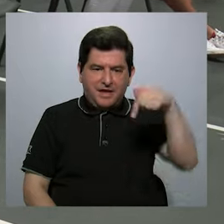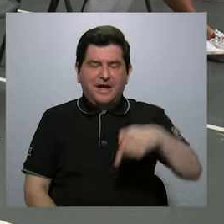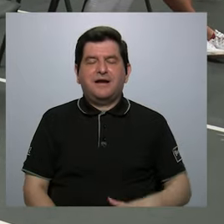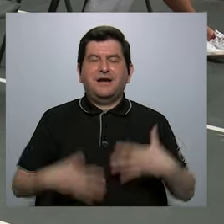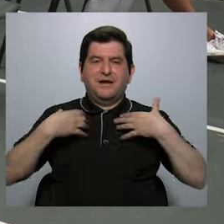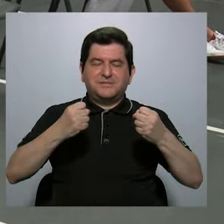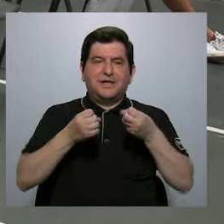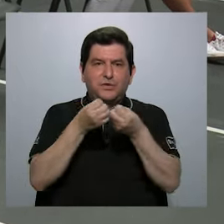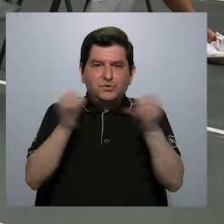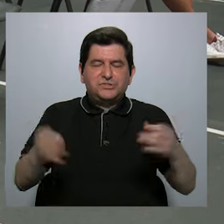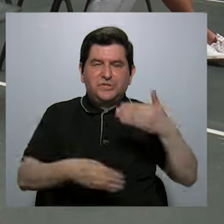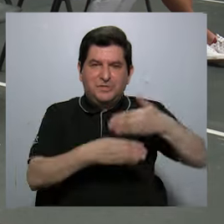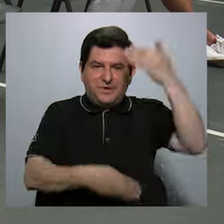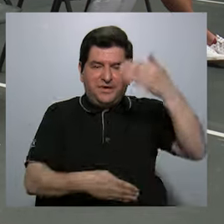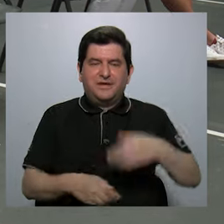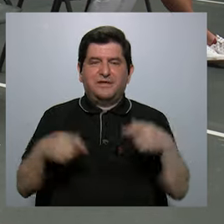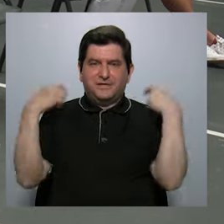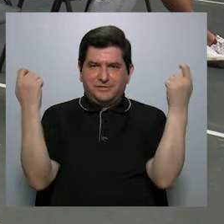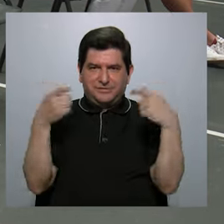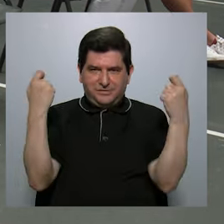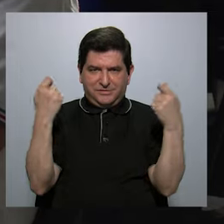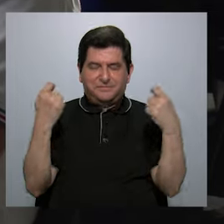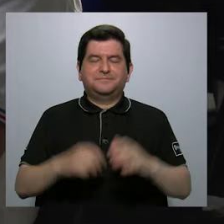Sin Paredes, en esta feria.